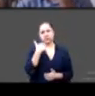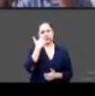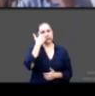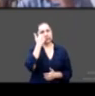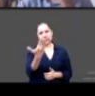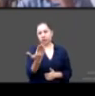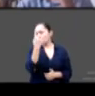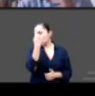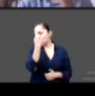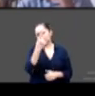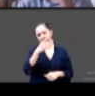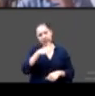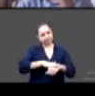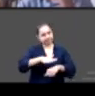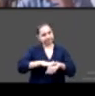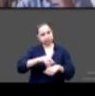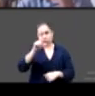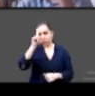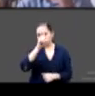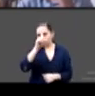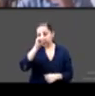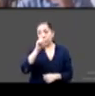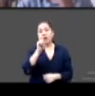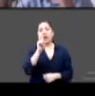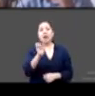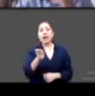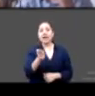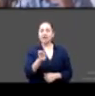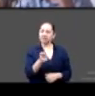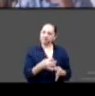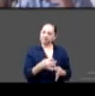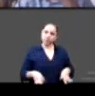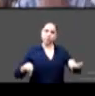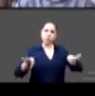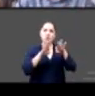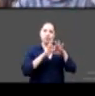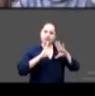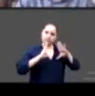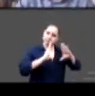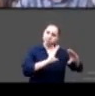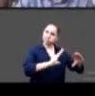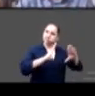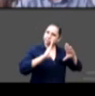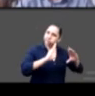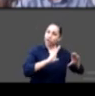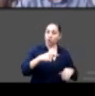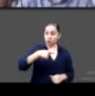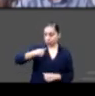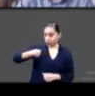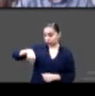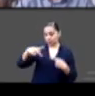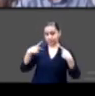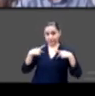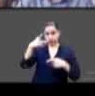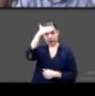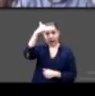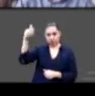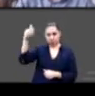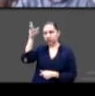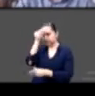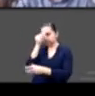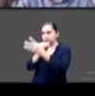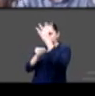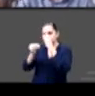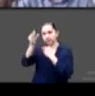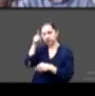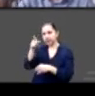nosotros damos es la educación. La educación que nosotros como adultos aprendamos y estudiemos un poquito más de cómo se utilizan las tecnologías,